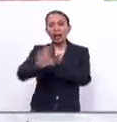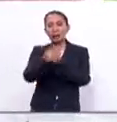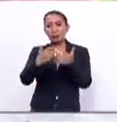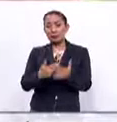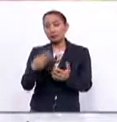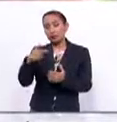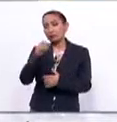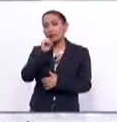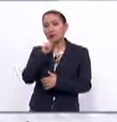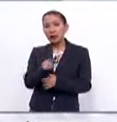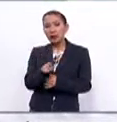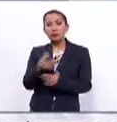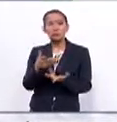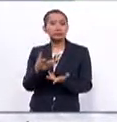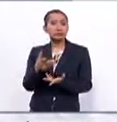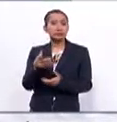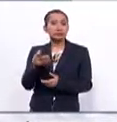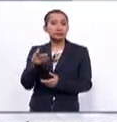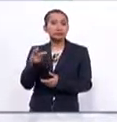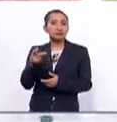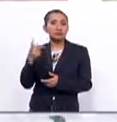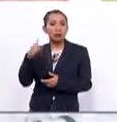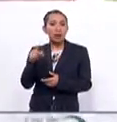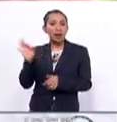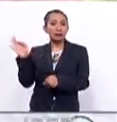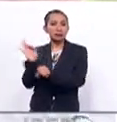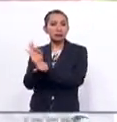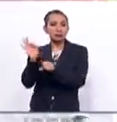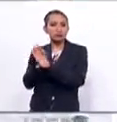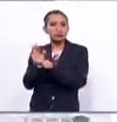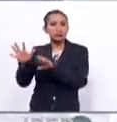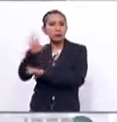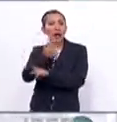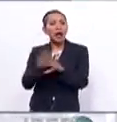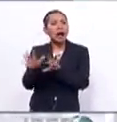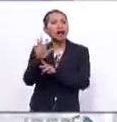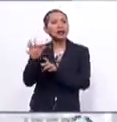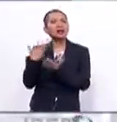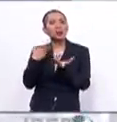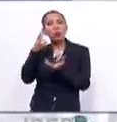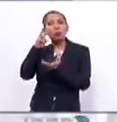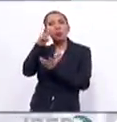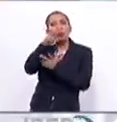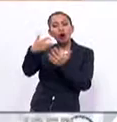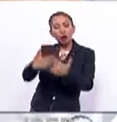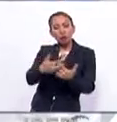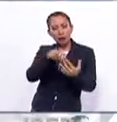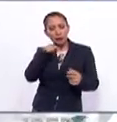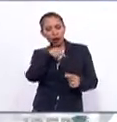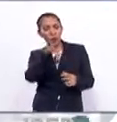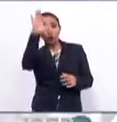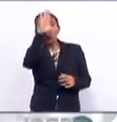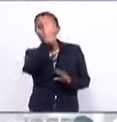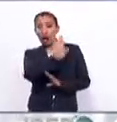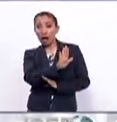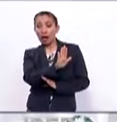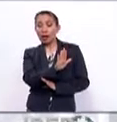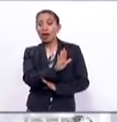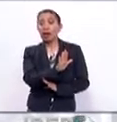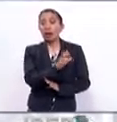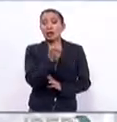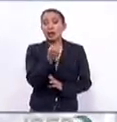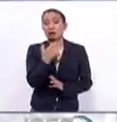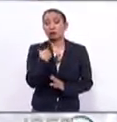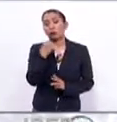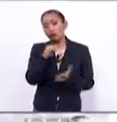pero evidentemente también por fortalecer digamos, el sector de las artes visuales como una industria cultural. Y en ese